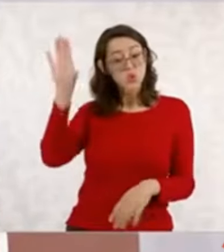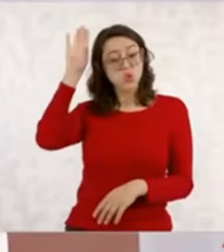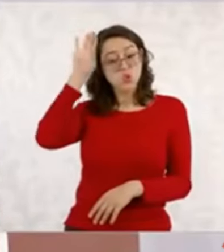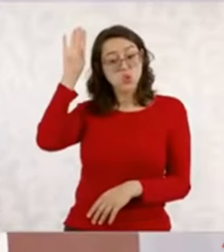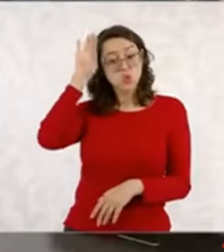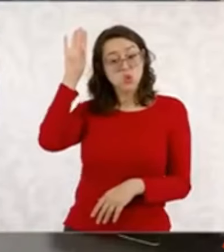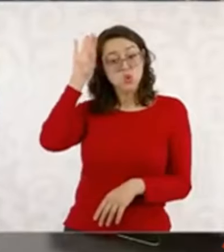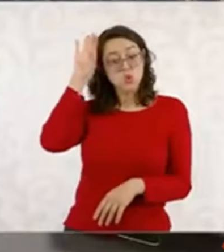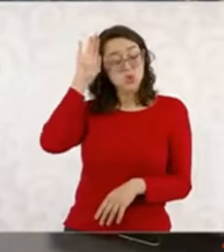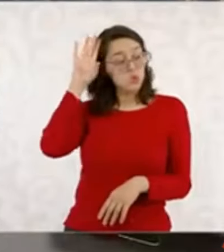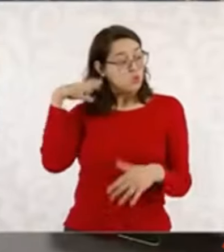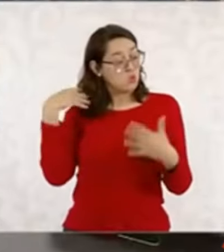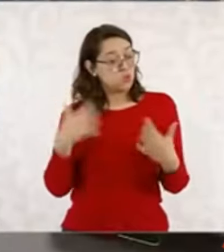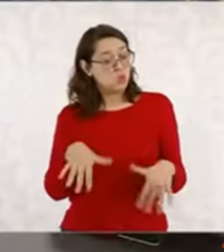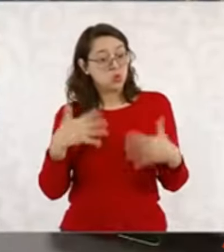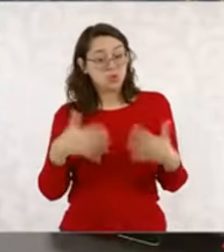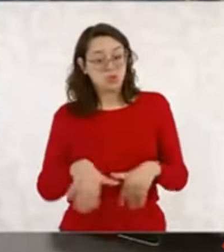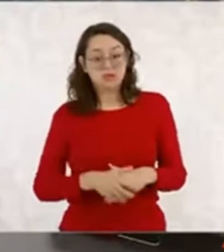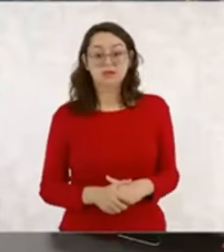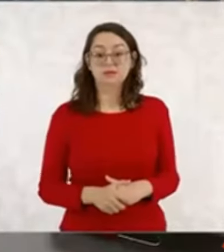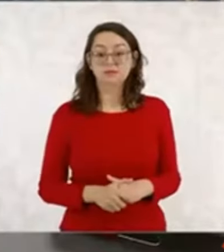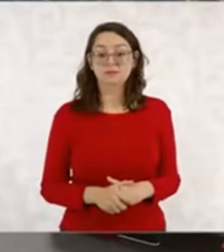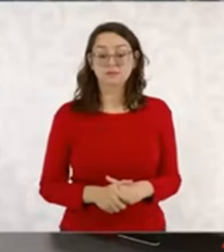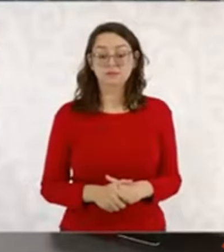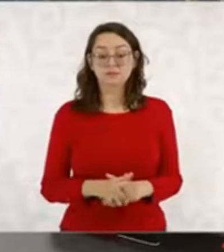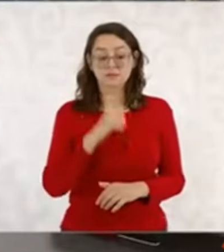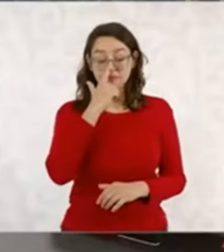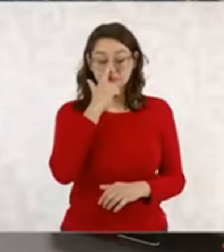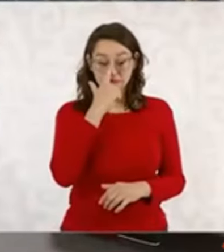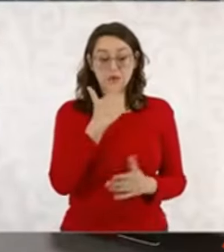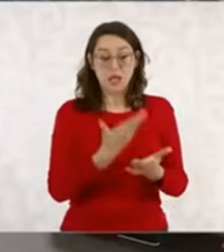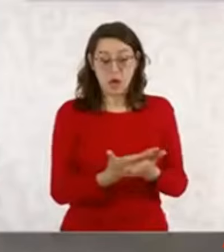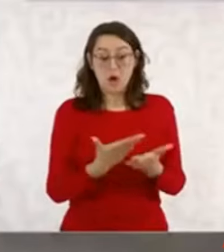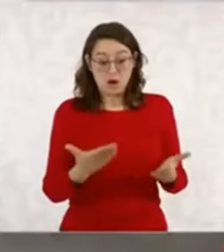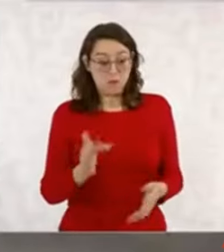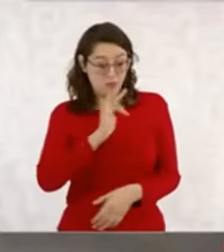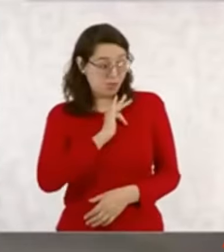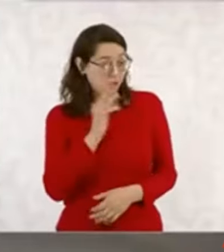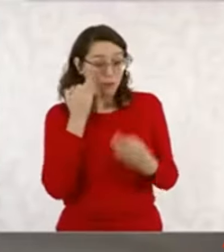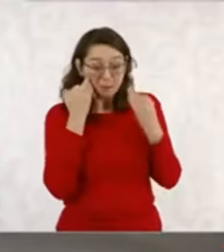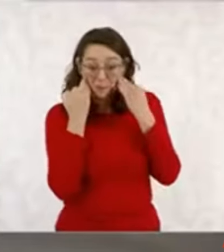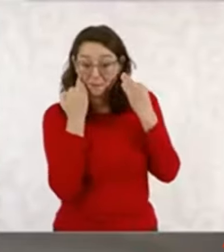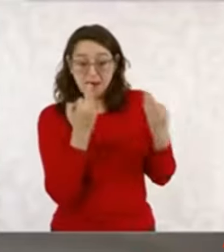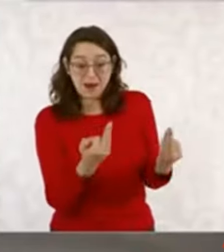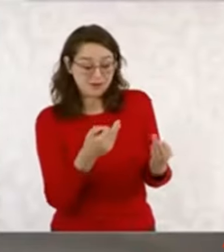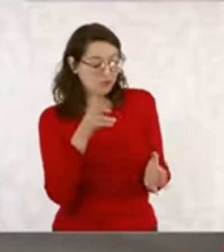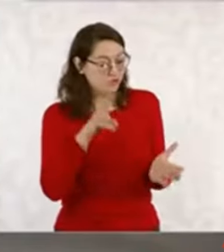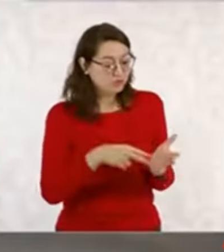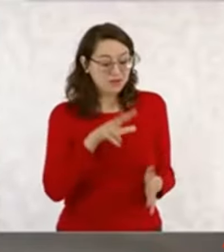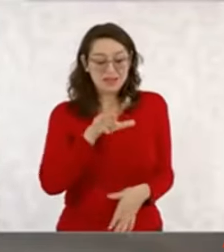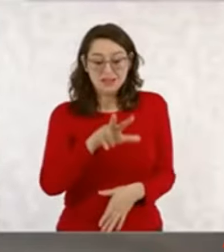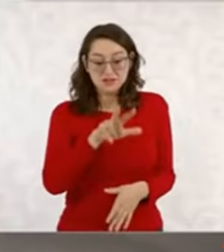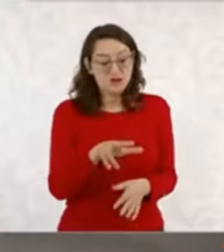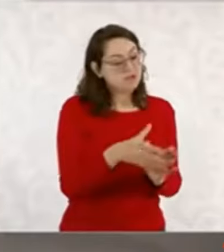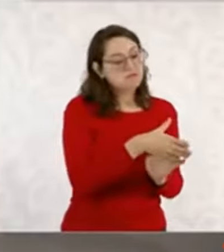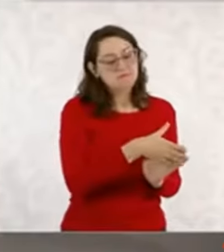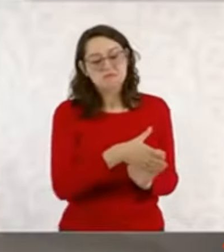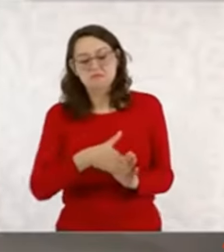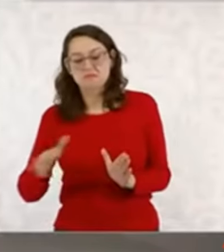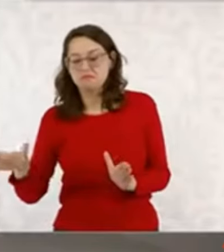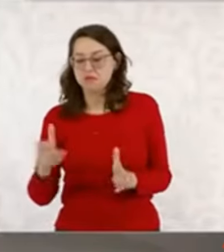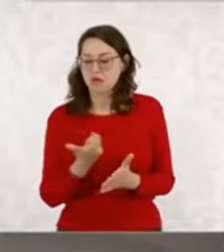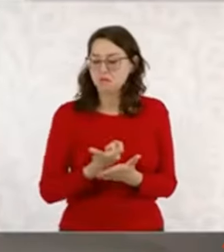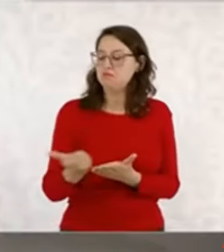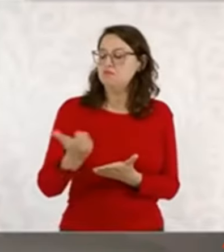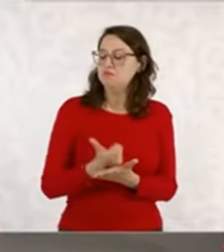Entonces, digo que es la gráfica del bienestar porque a partir del 2018 comienza a haber bienestar, o